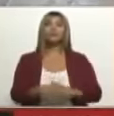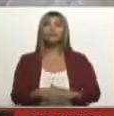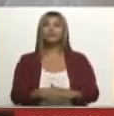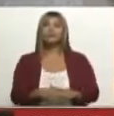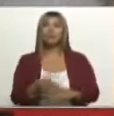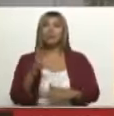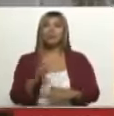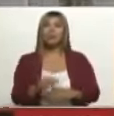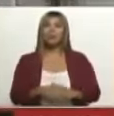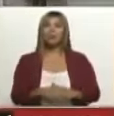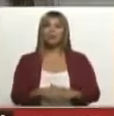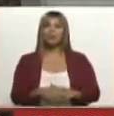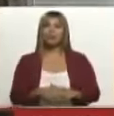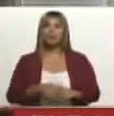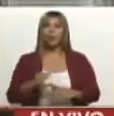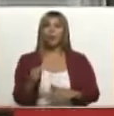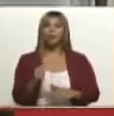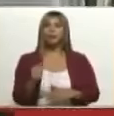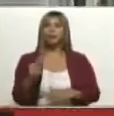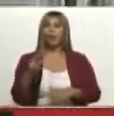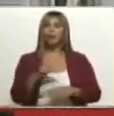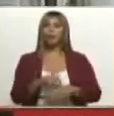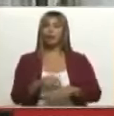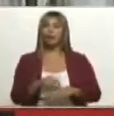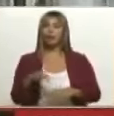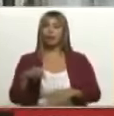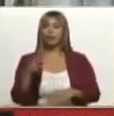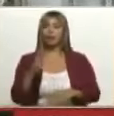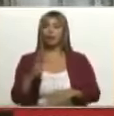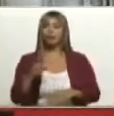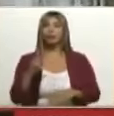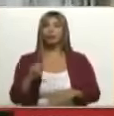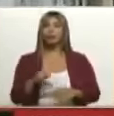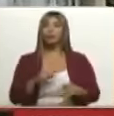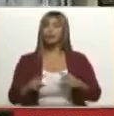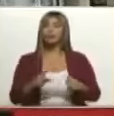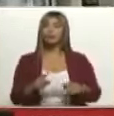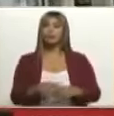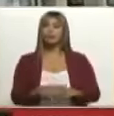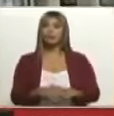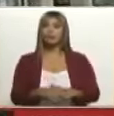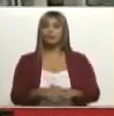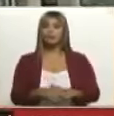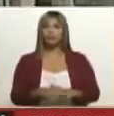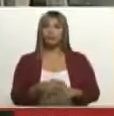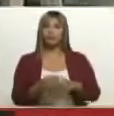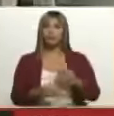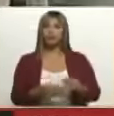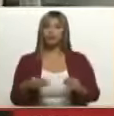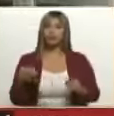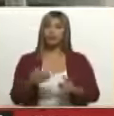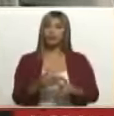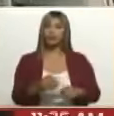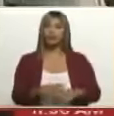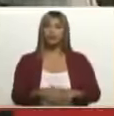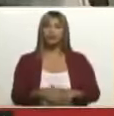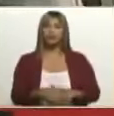y también a la Policía Nacional Bolivariana, quien comandó también magistralmente sus acciones,